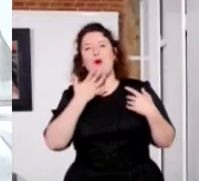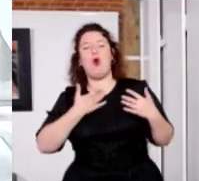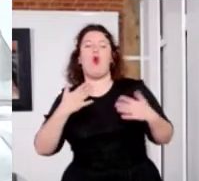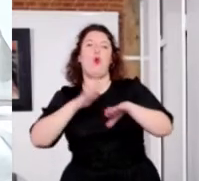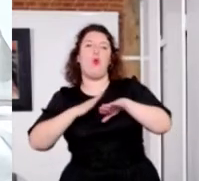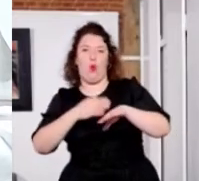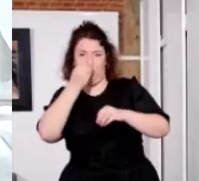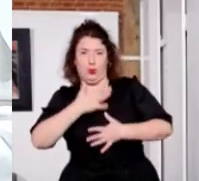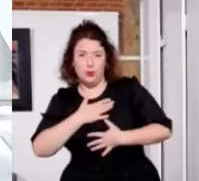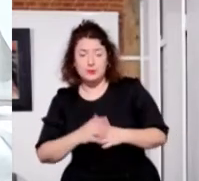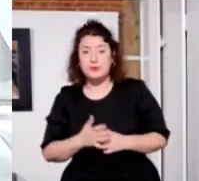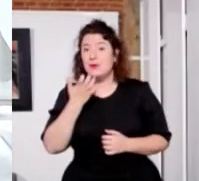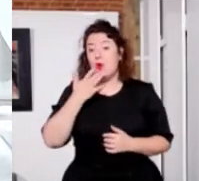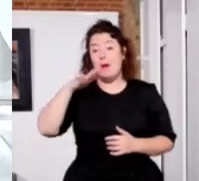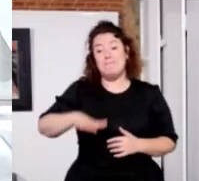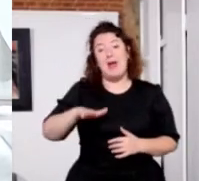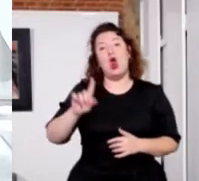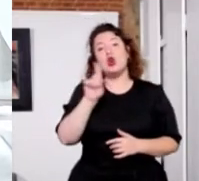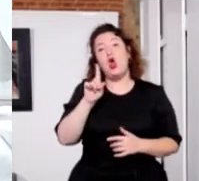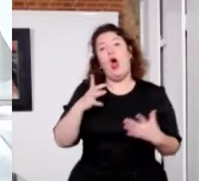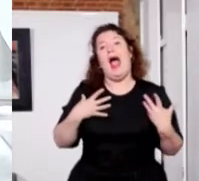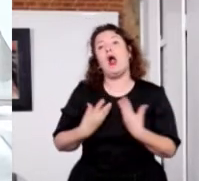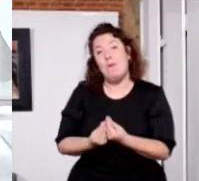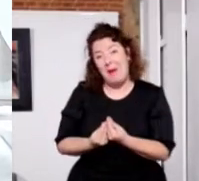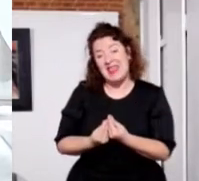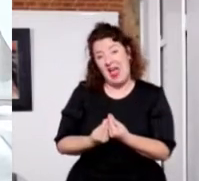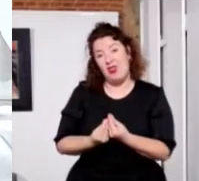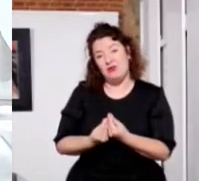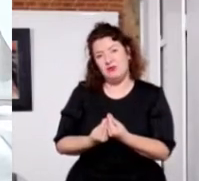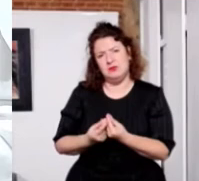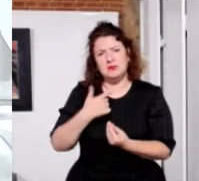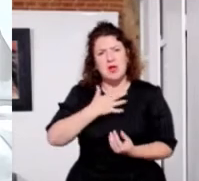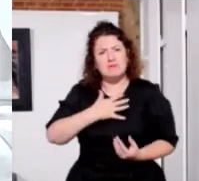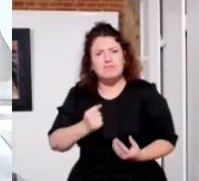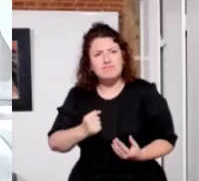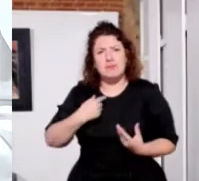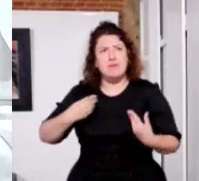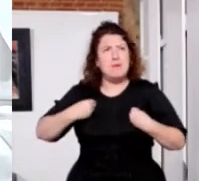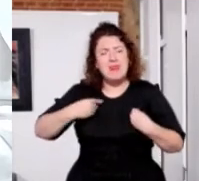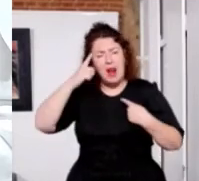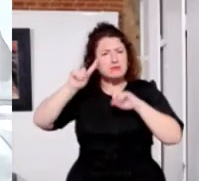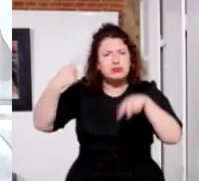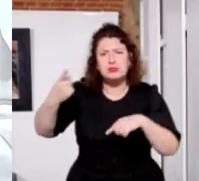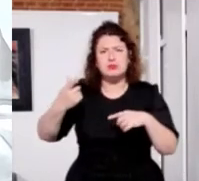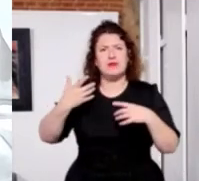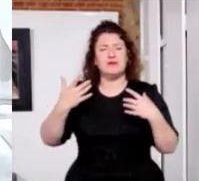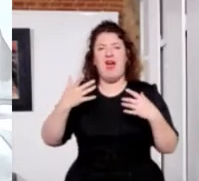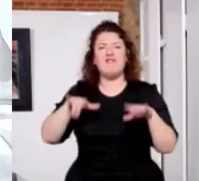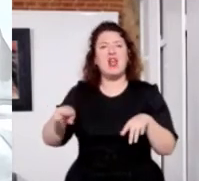Convertir a un menor no acompañado que se ha jugado la vida para tener un futuro mejor en un